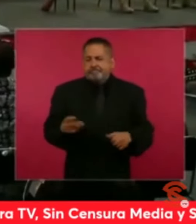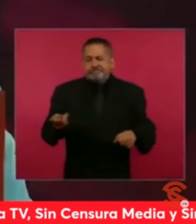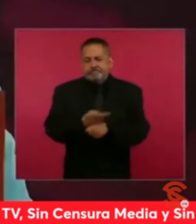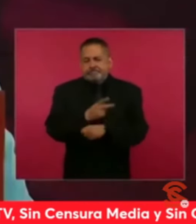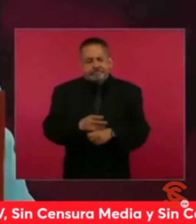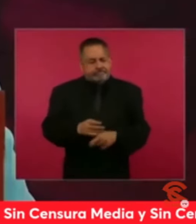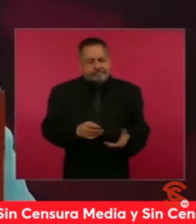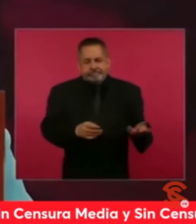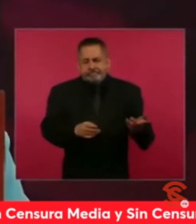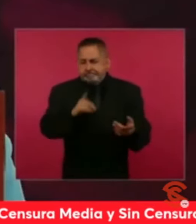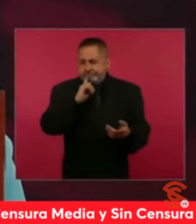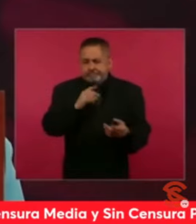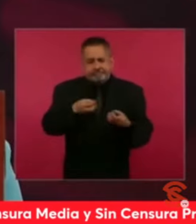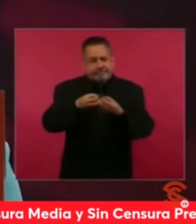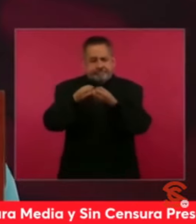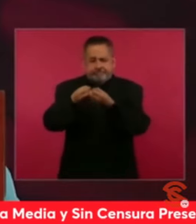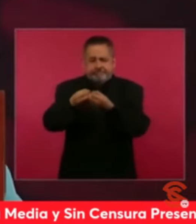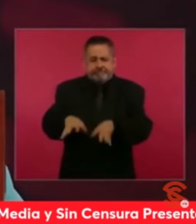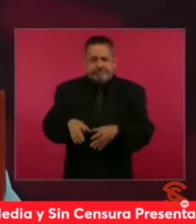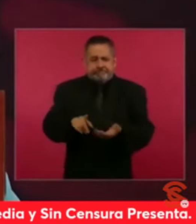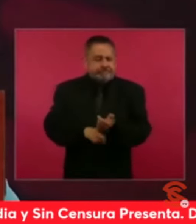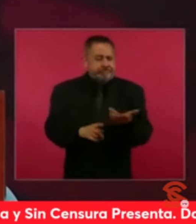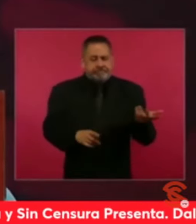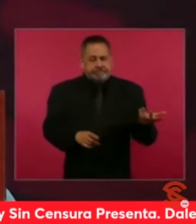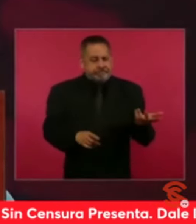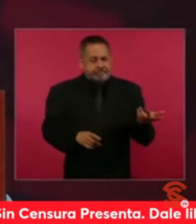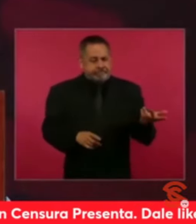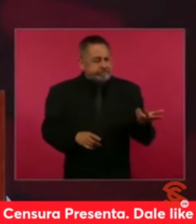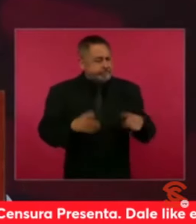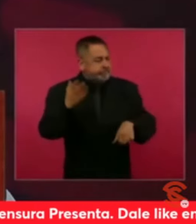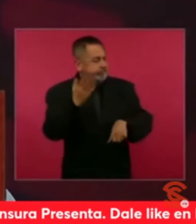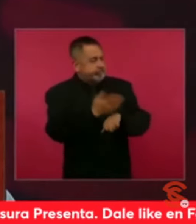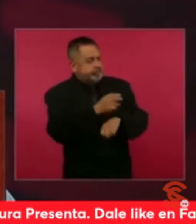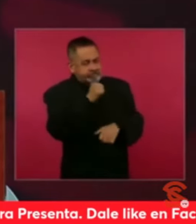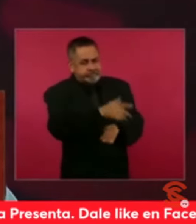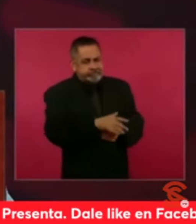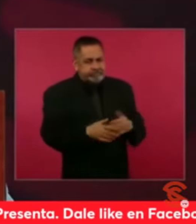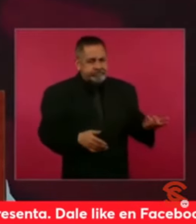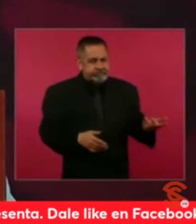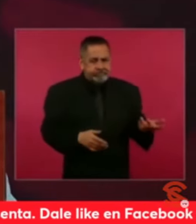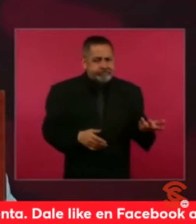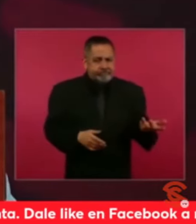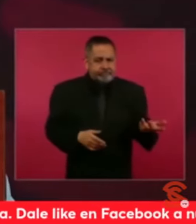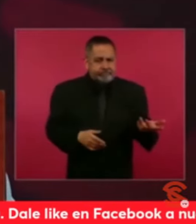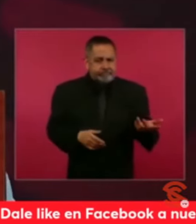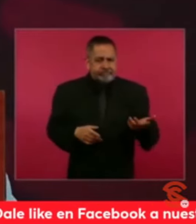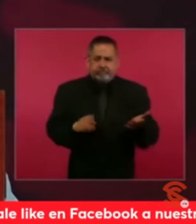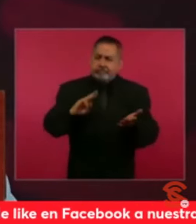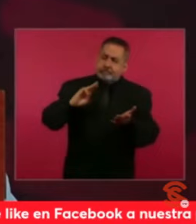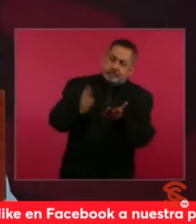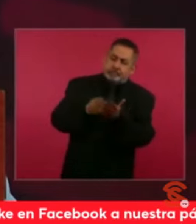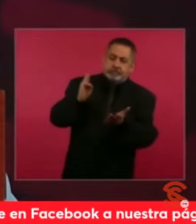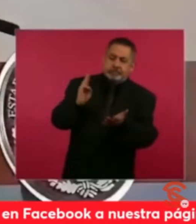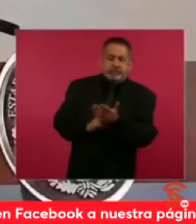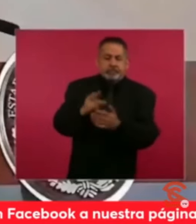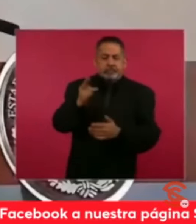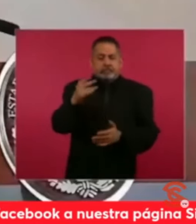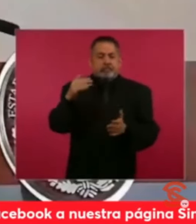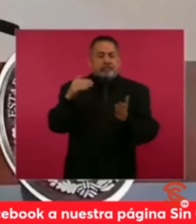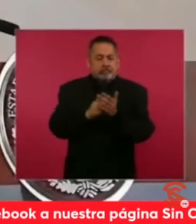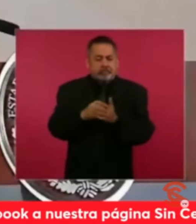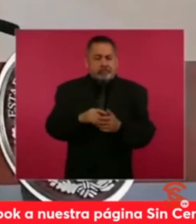aunque esto último haya implicado el castigo de 2 multas de 25,000 pesos